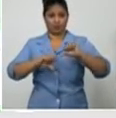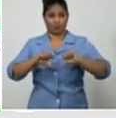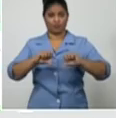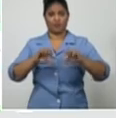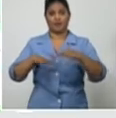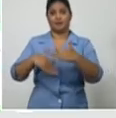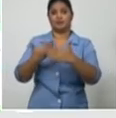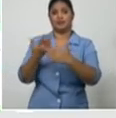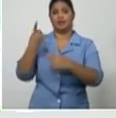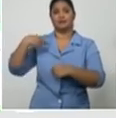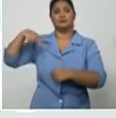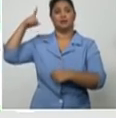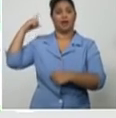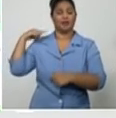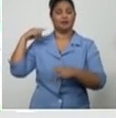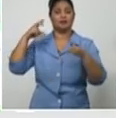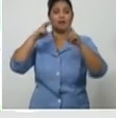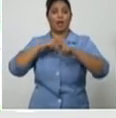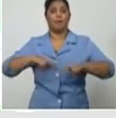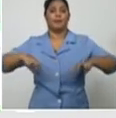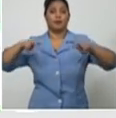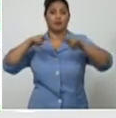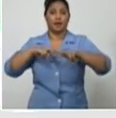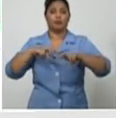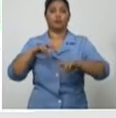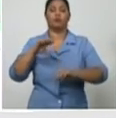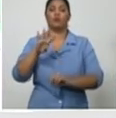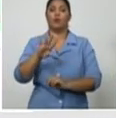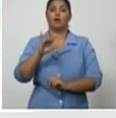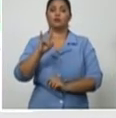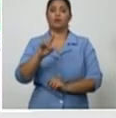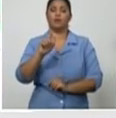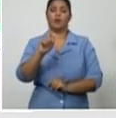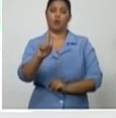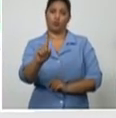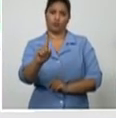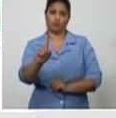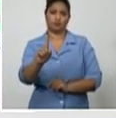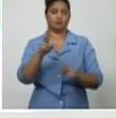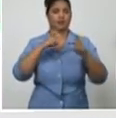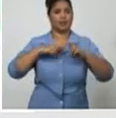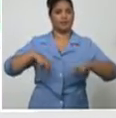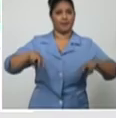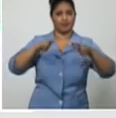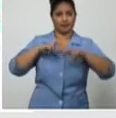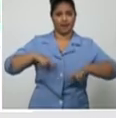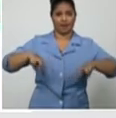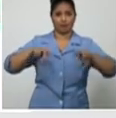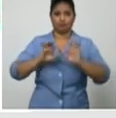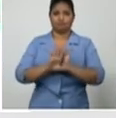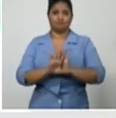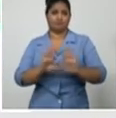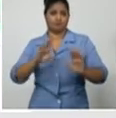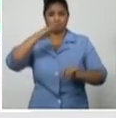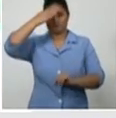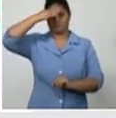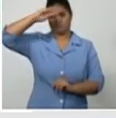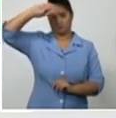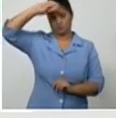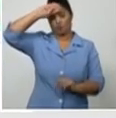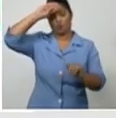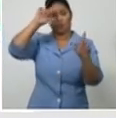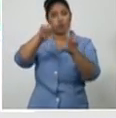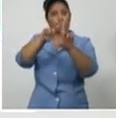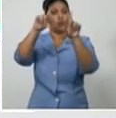procesó 491 muestras. Y de esta forma Cuba queda con laboratorios de biología molecular